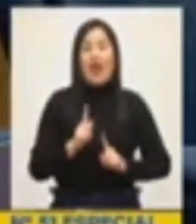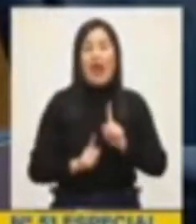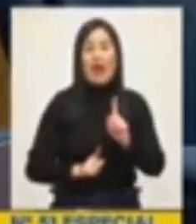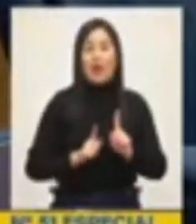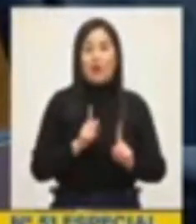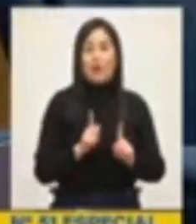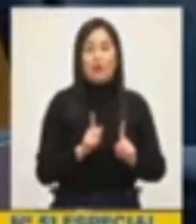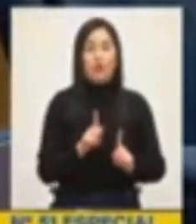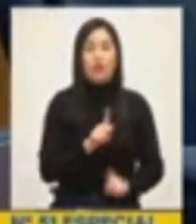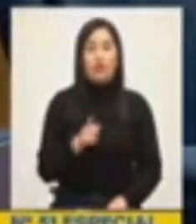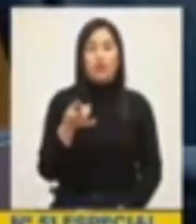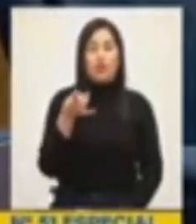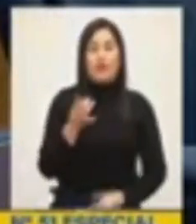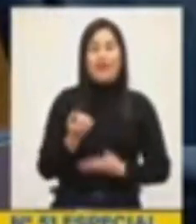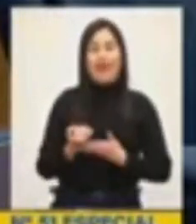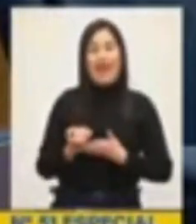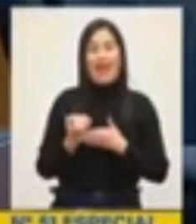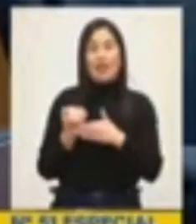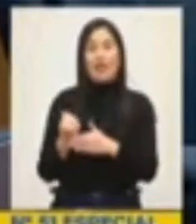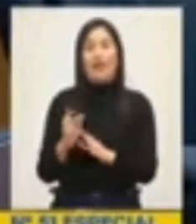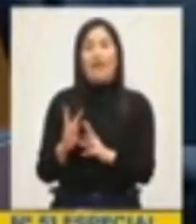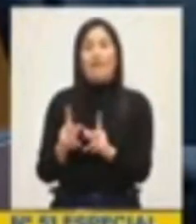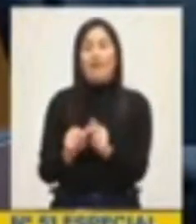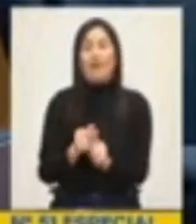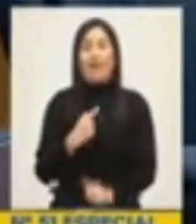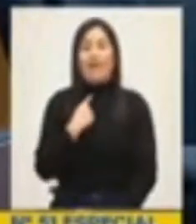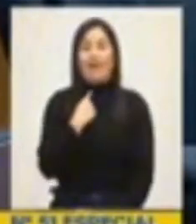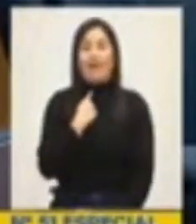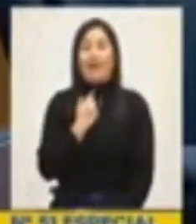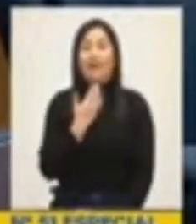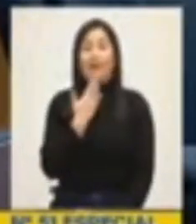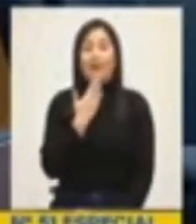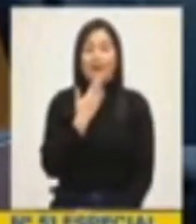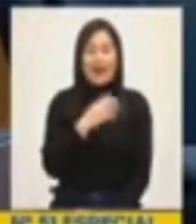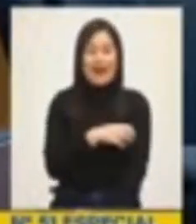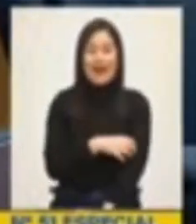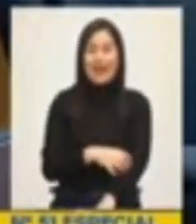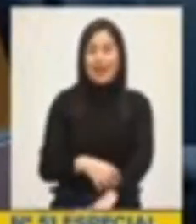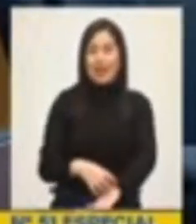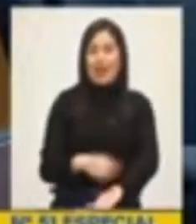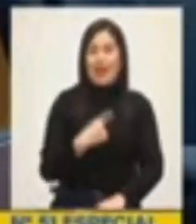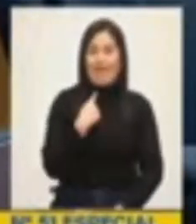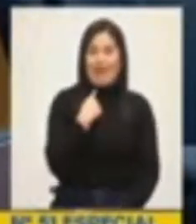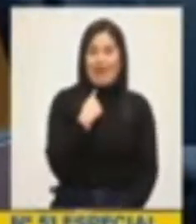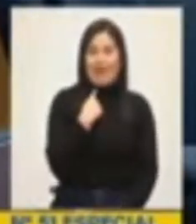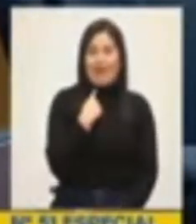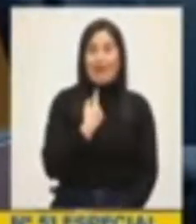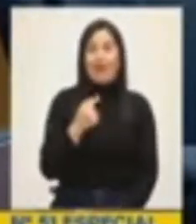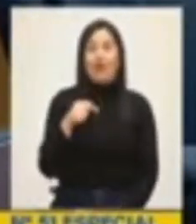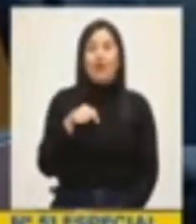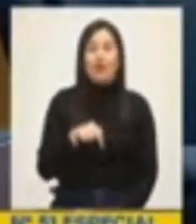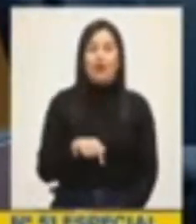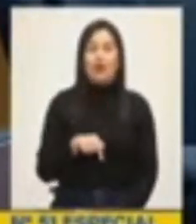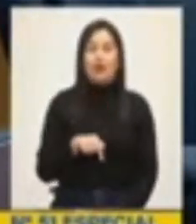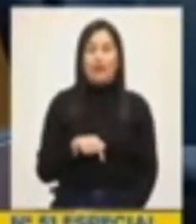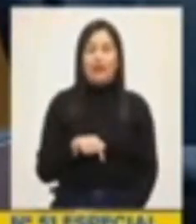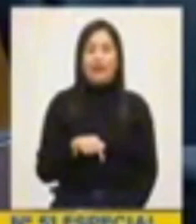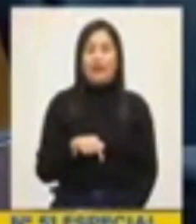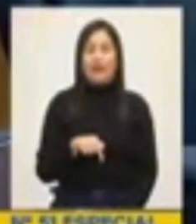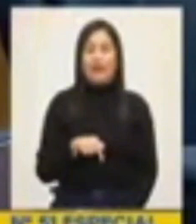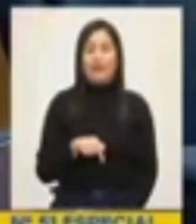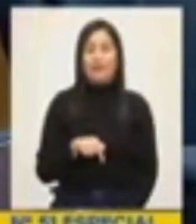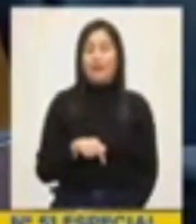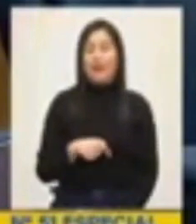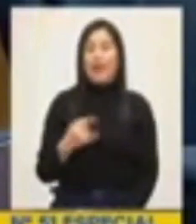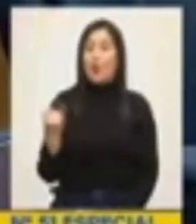de no solamente la ayuda a las familias afectadas, sino que también a las regiones afectadas. Y hoy día, pasada la emergencia,